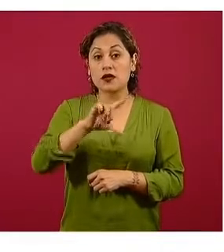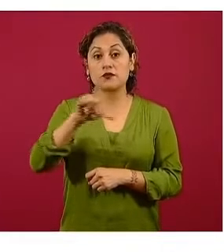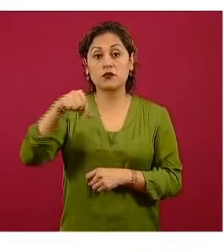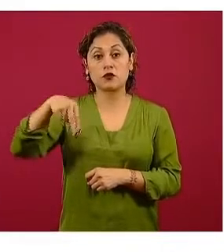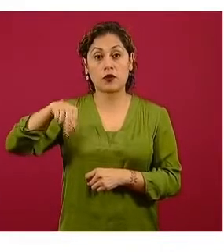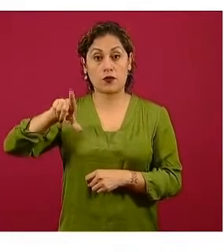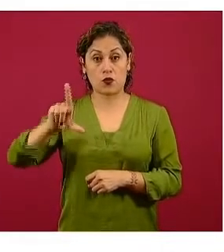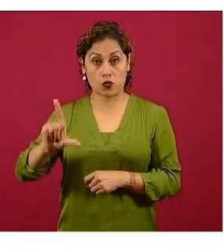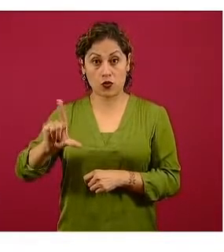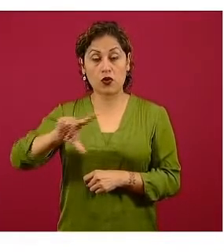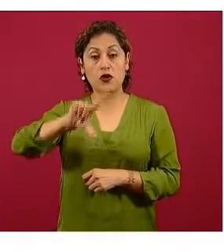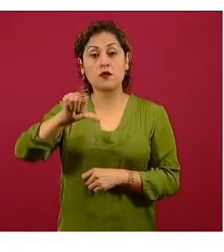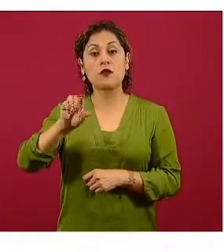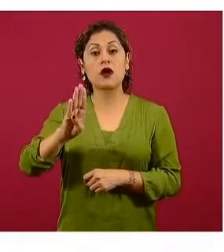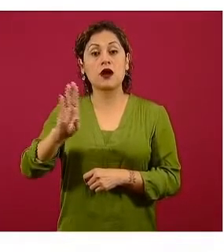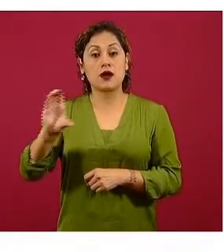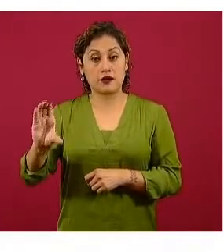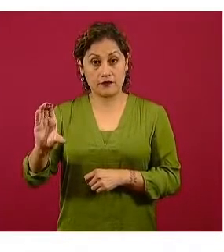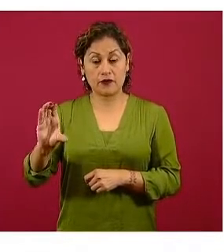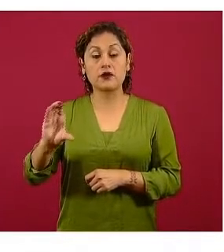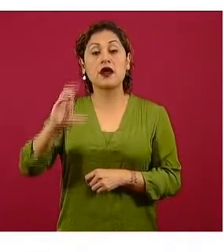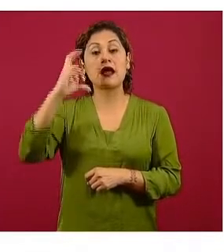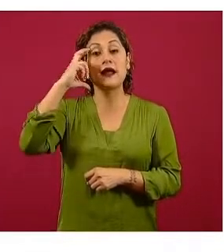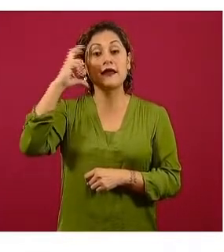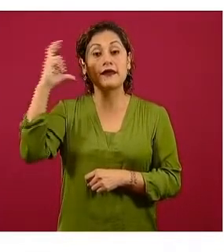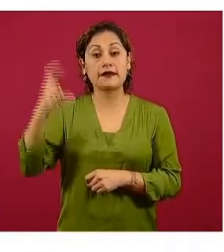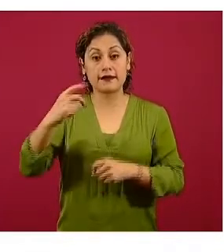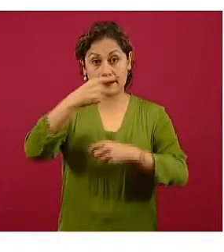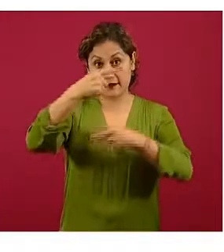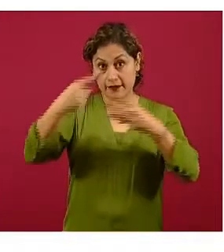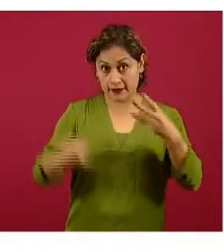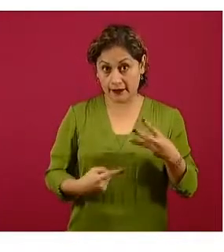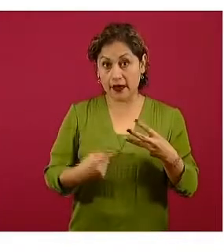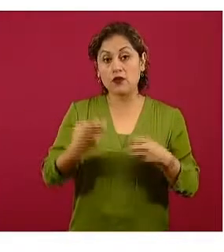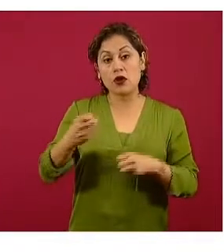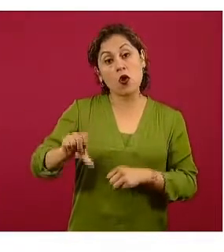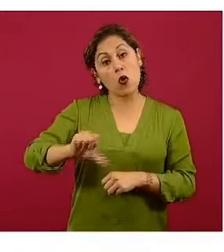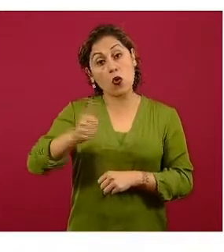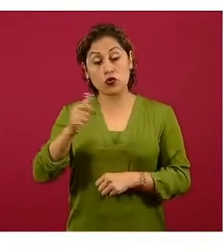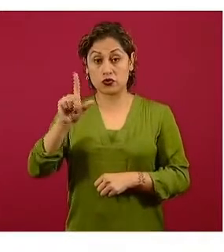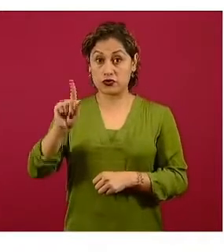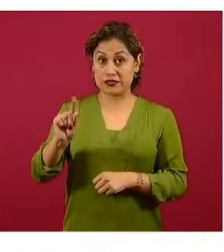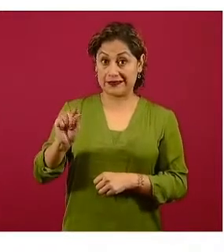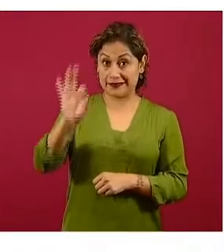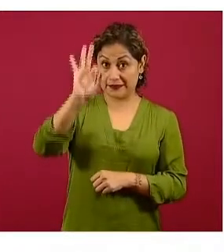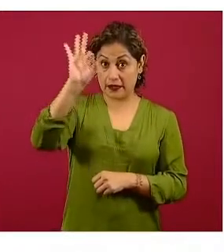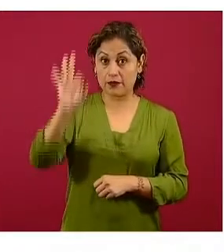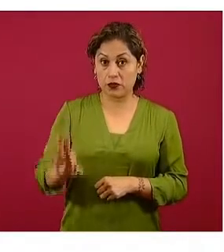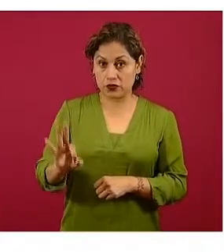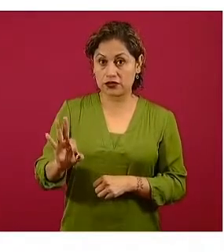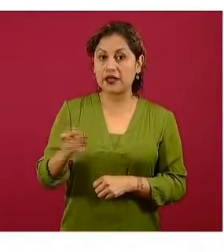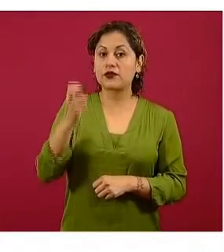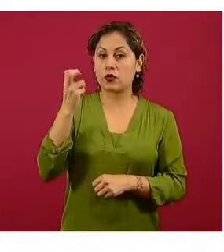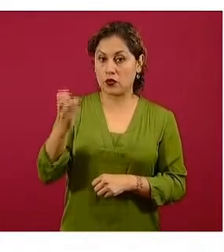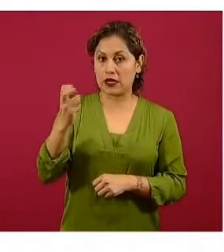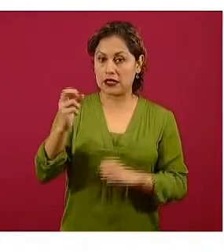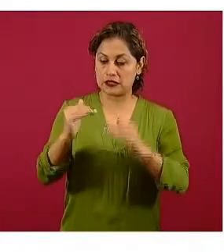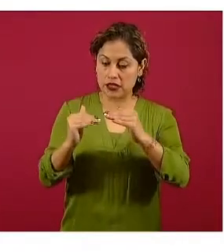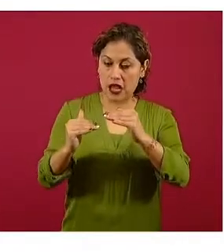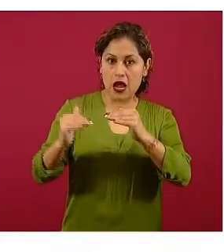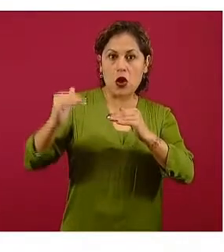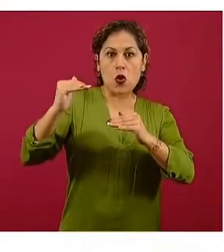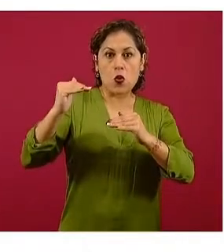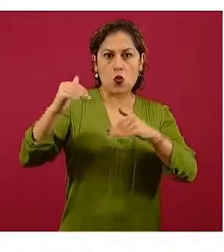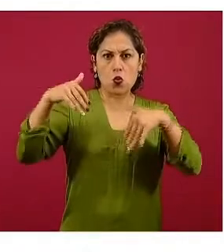León, Baja California e Hidalgo, y con más del 70%, que siempre lo hemos referido como ese nivel